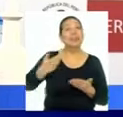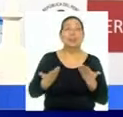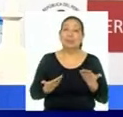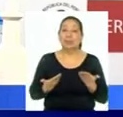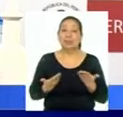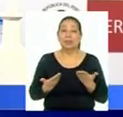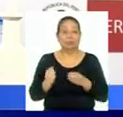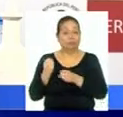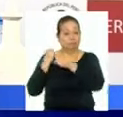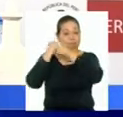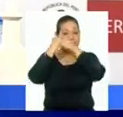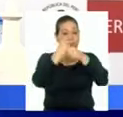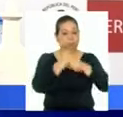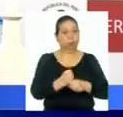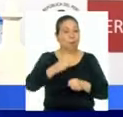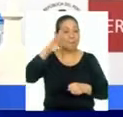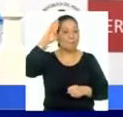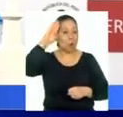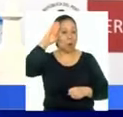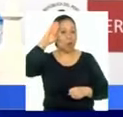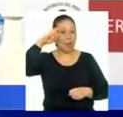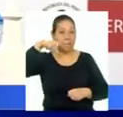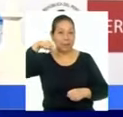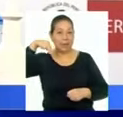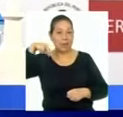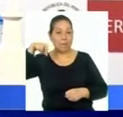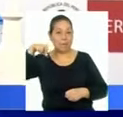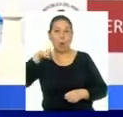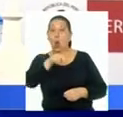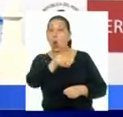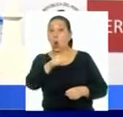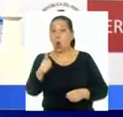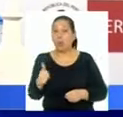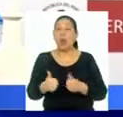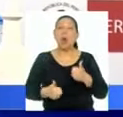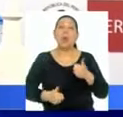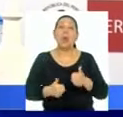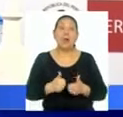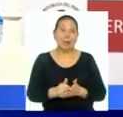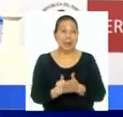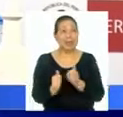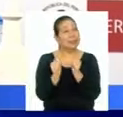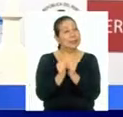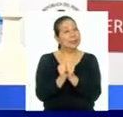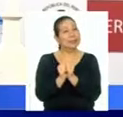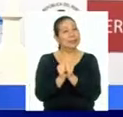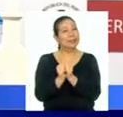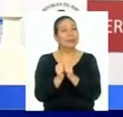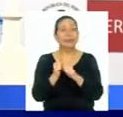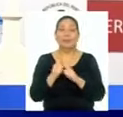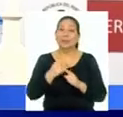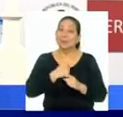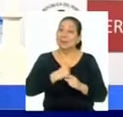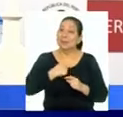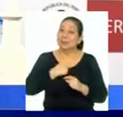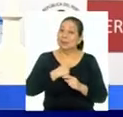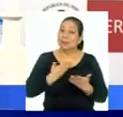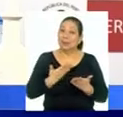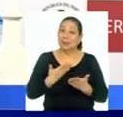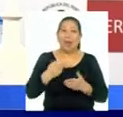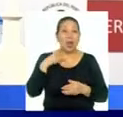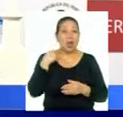de fortalecer la Policía Nacional del Perú. La otra tiene que ver con los lamentables sucesos ocurridos